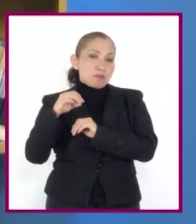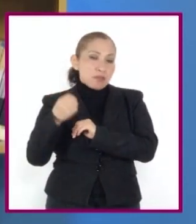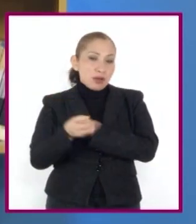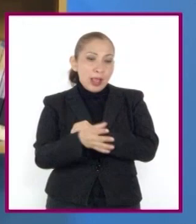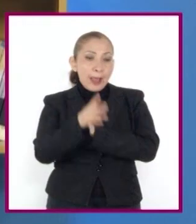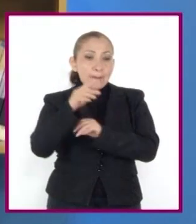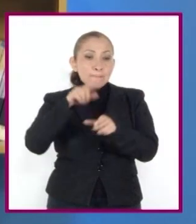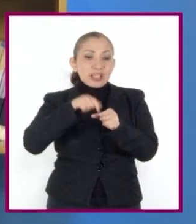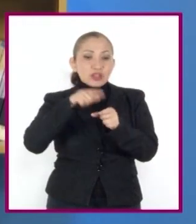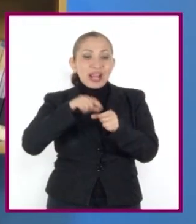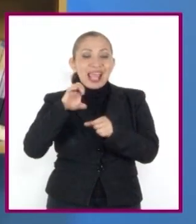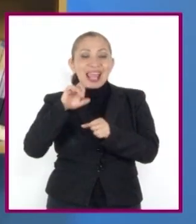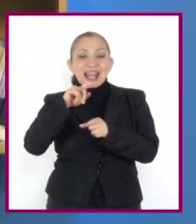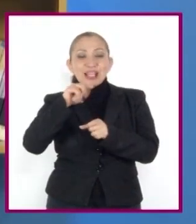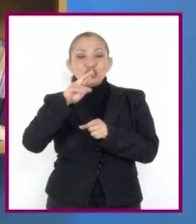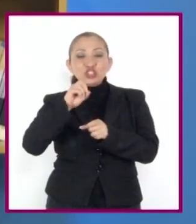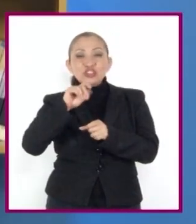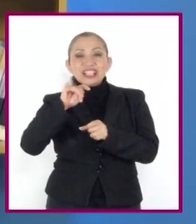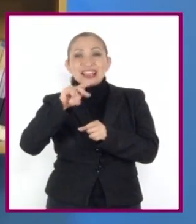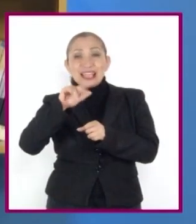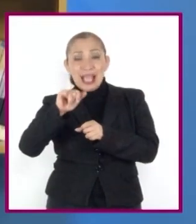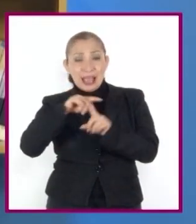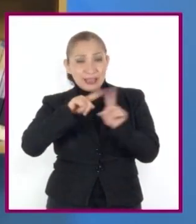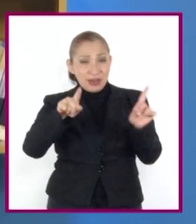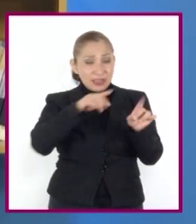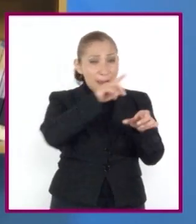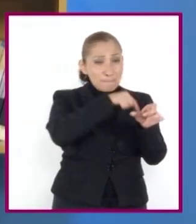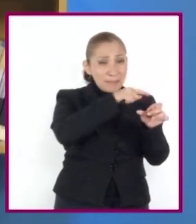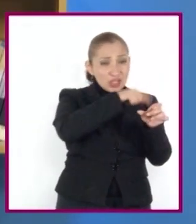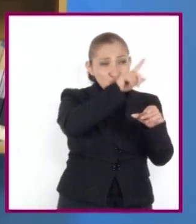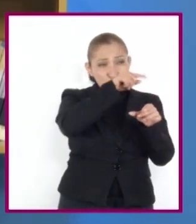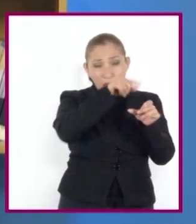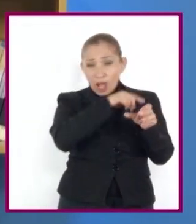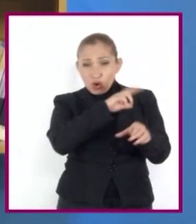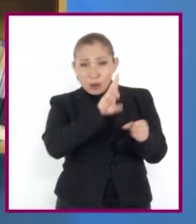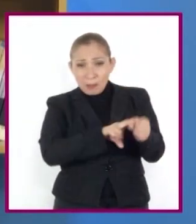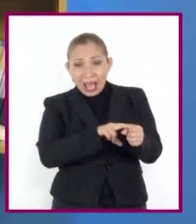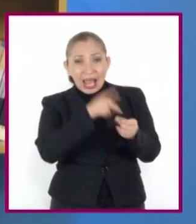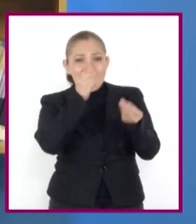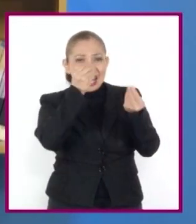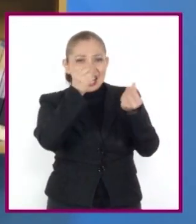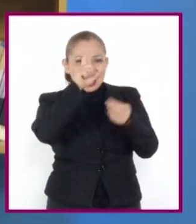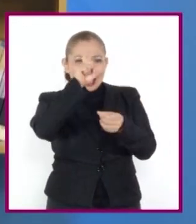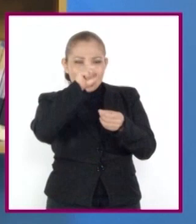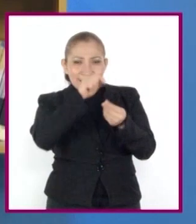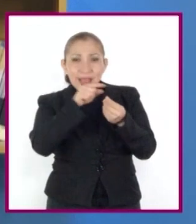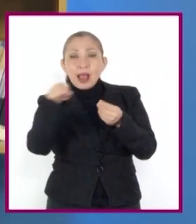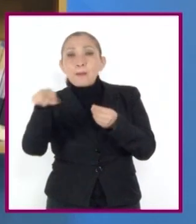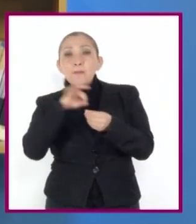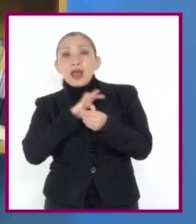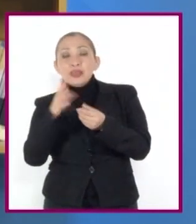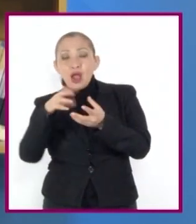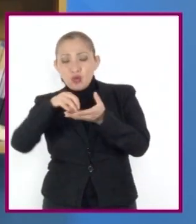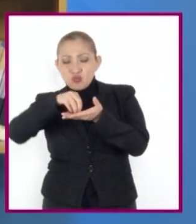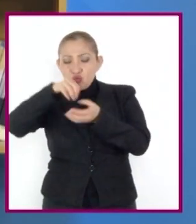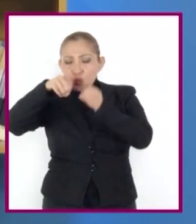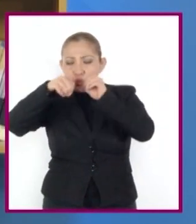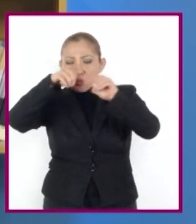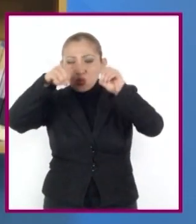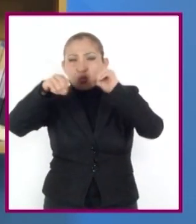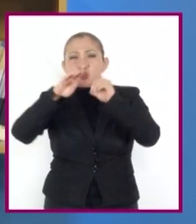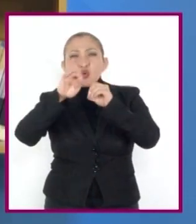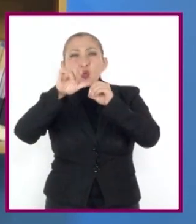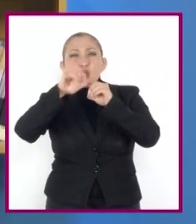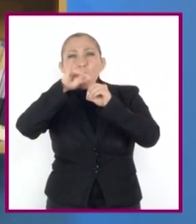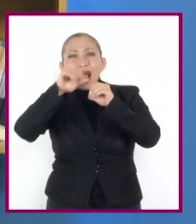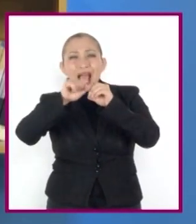como pintura electroestática. A diferencia de las pinturas tradicionales líquidas, evita que se formen burbujas en la